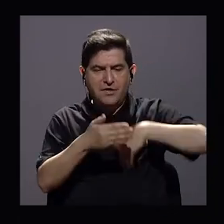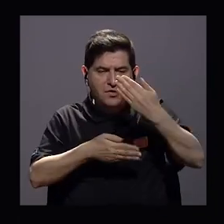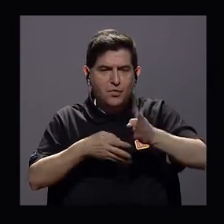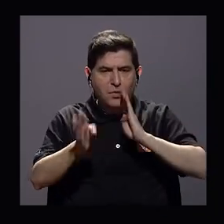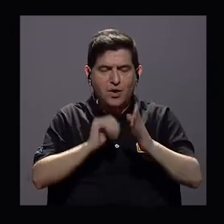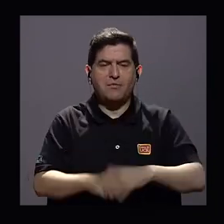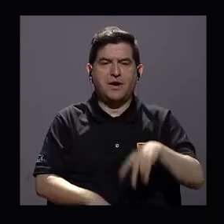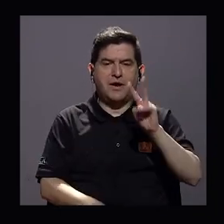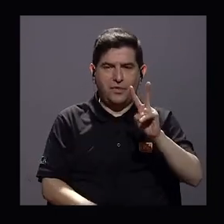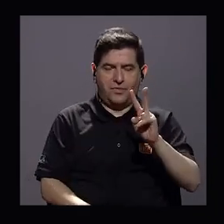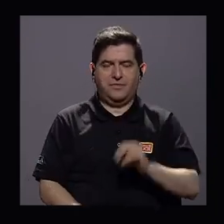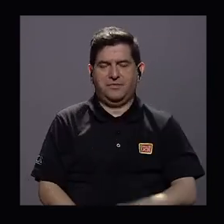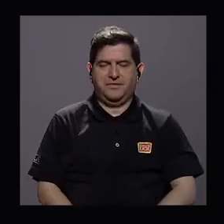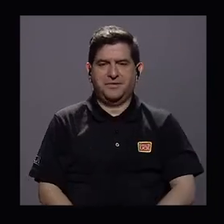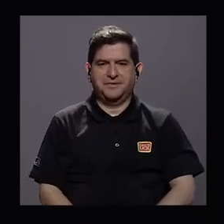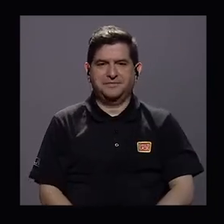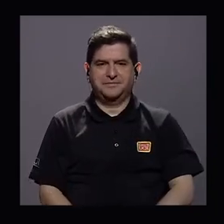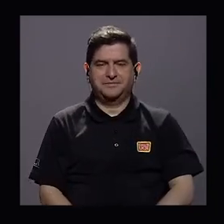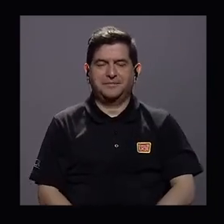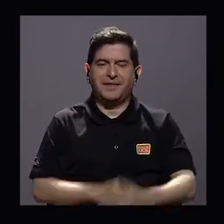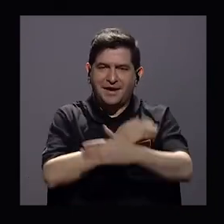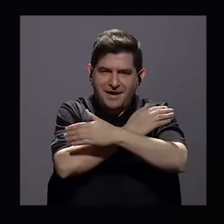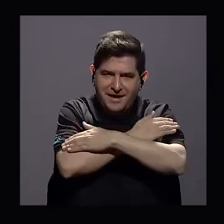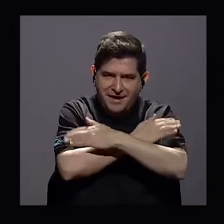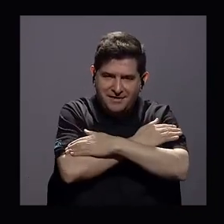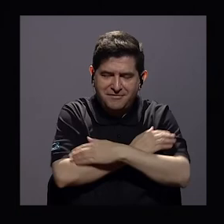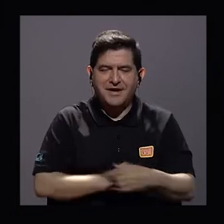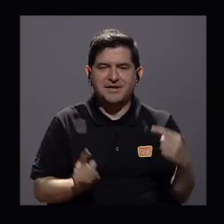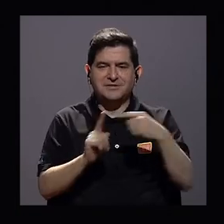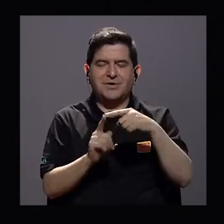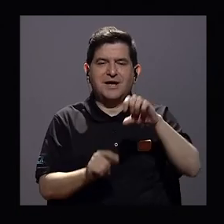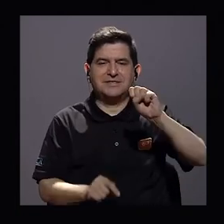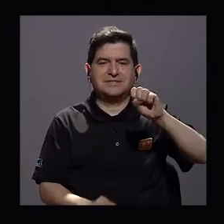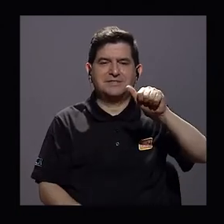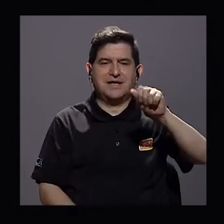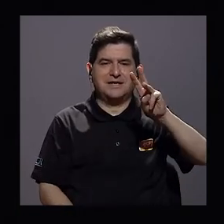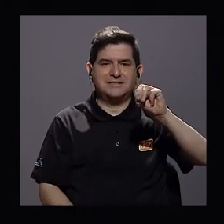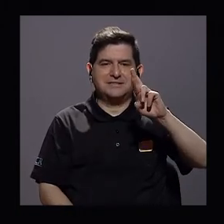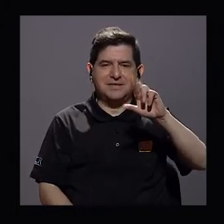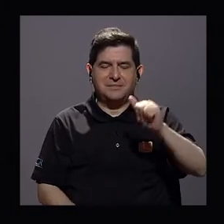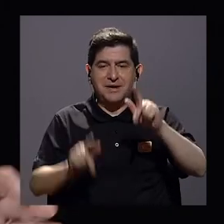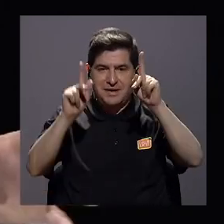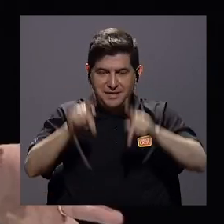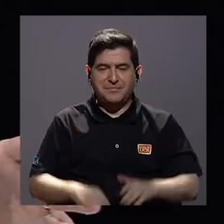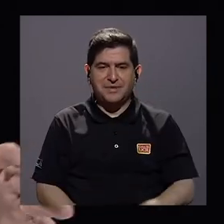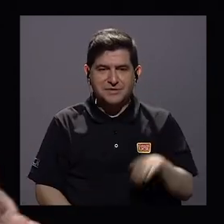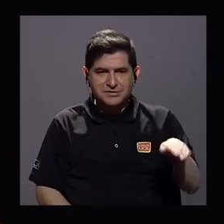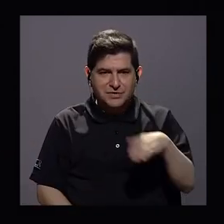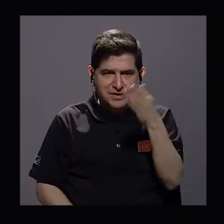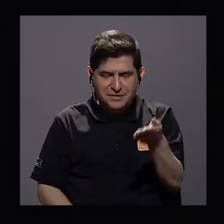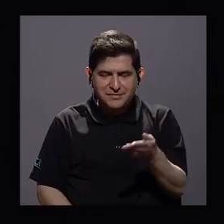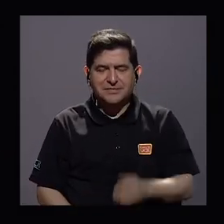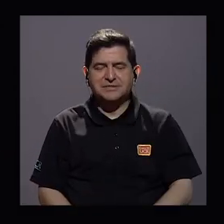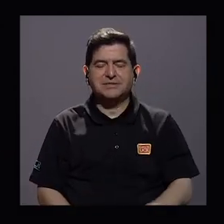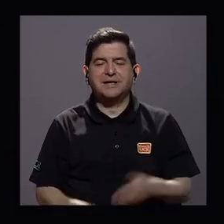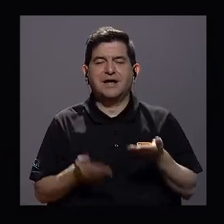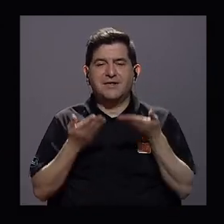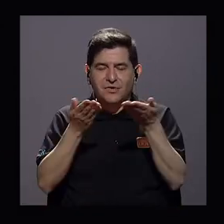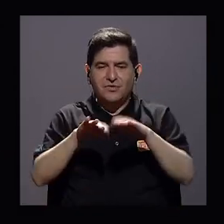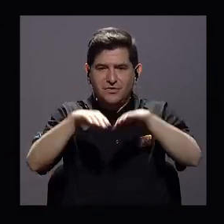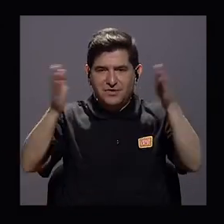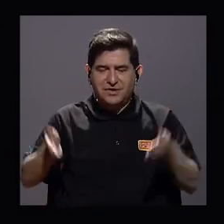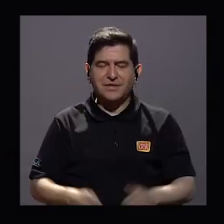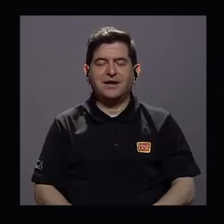con doña Vivian. Mi abrazo sincero hasta Sámara y a toda la gente que hace pescado y que lo pone en nuestra mesa. Viva